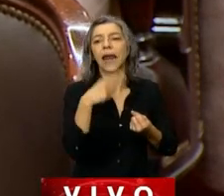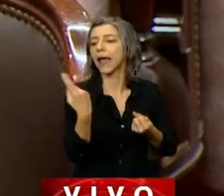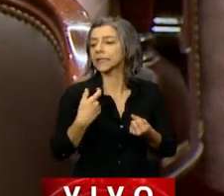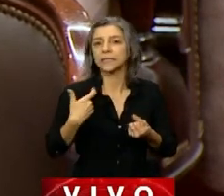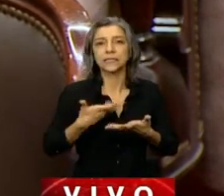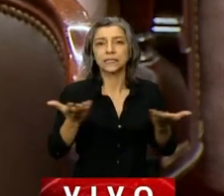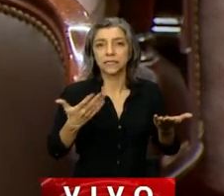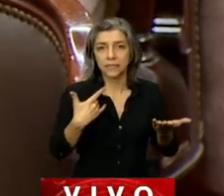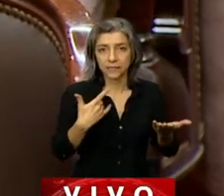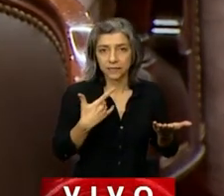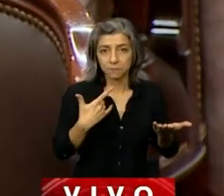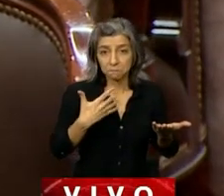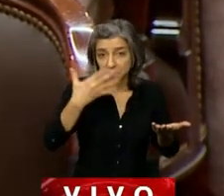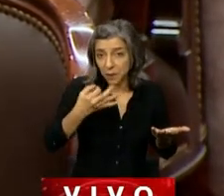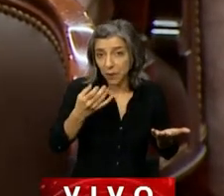no todos.